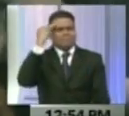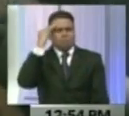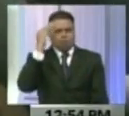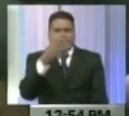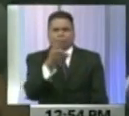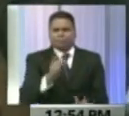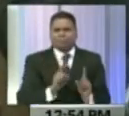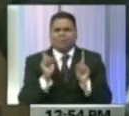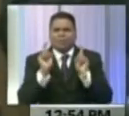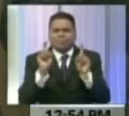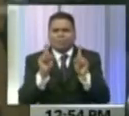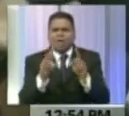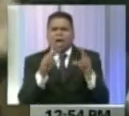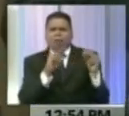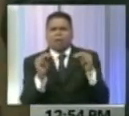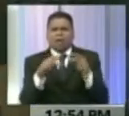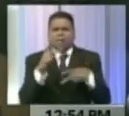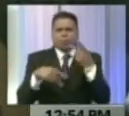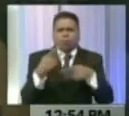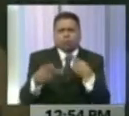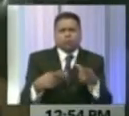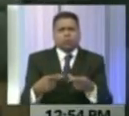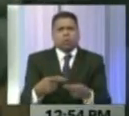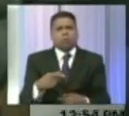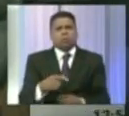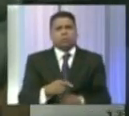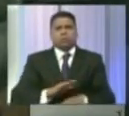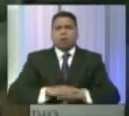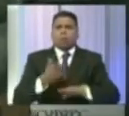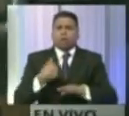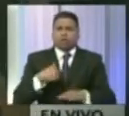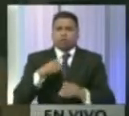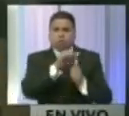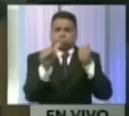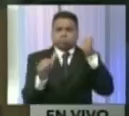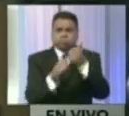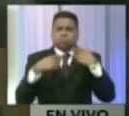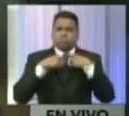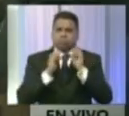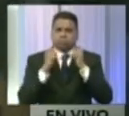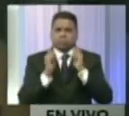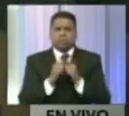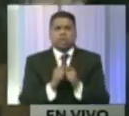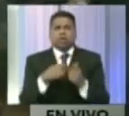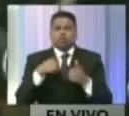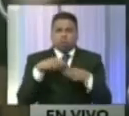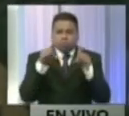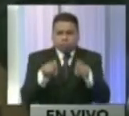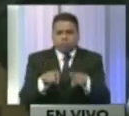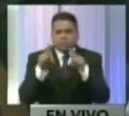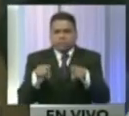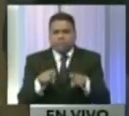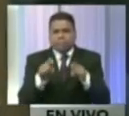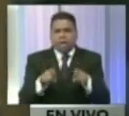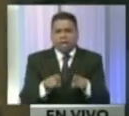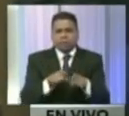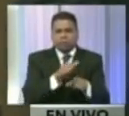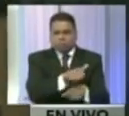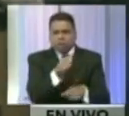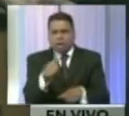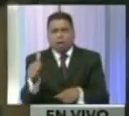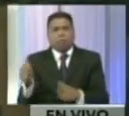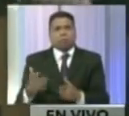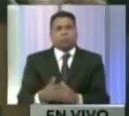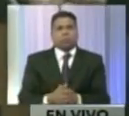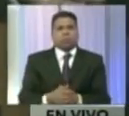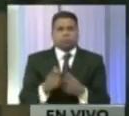de producción. ¿Entiendes? Porque estoy en el, soy el vicepresidente, pero yo estoy sembrando y estoy metido con la gente que está trabajando. Yo